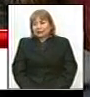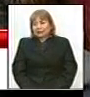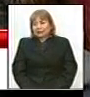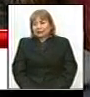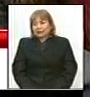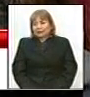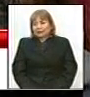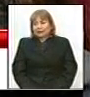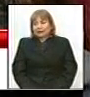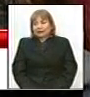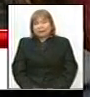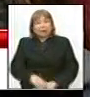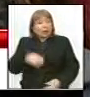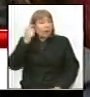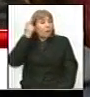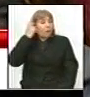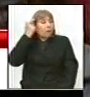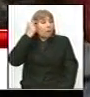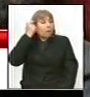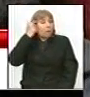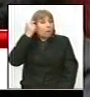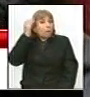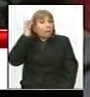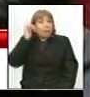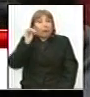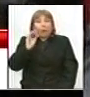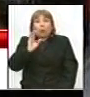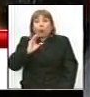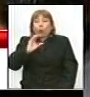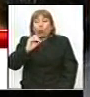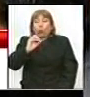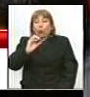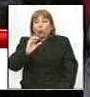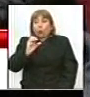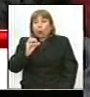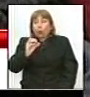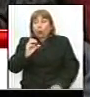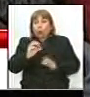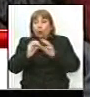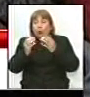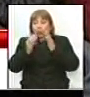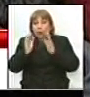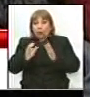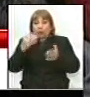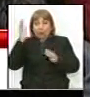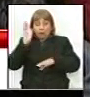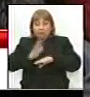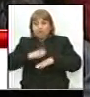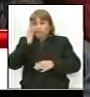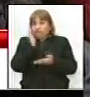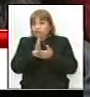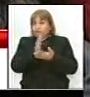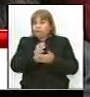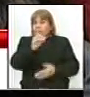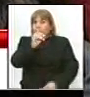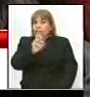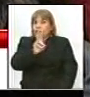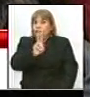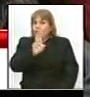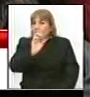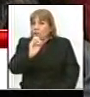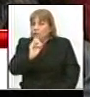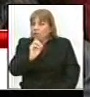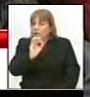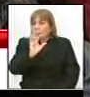el constituyente ha creído que un congresista cuando miente puede ser sancionado estos 120 días en el artículo